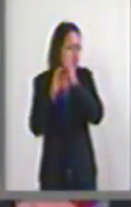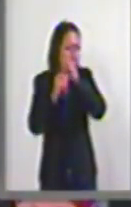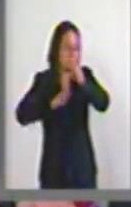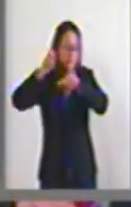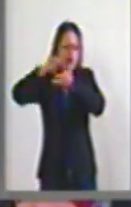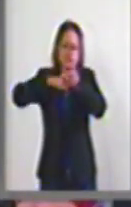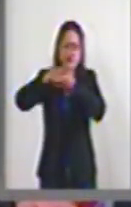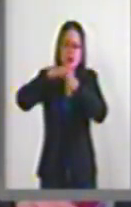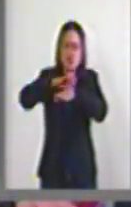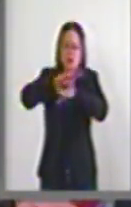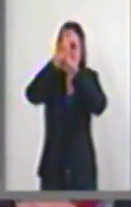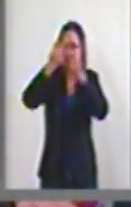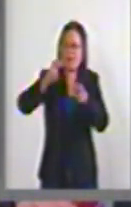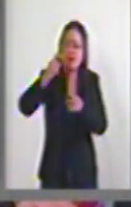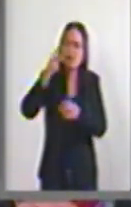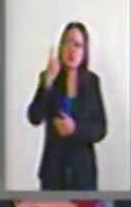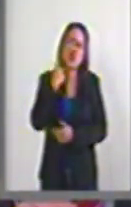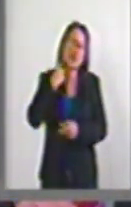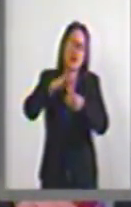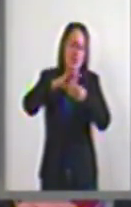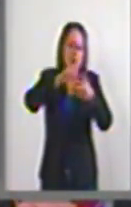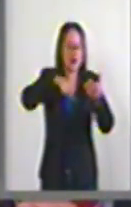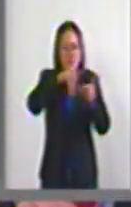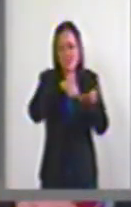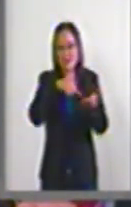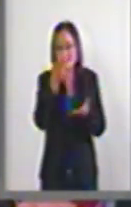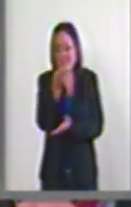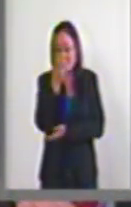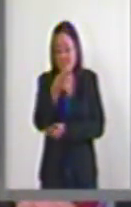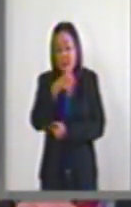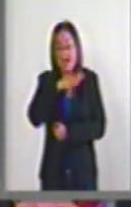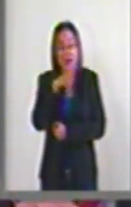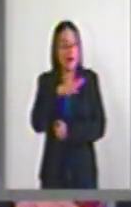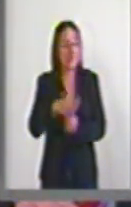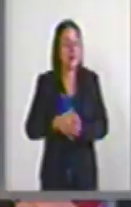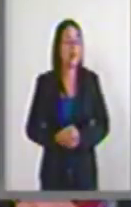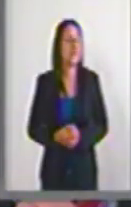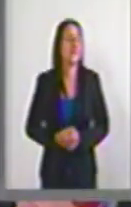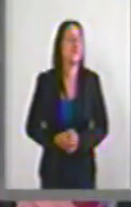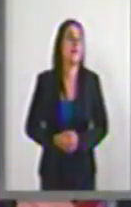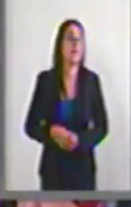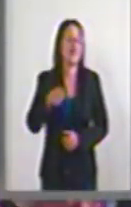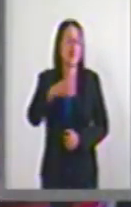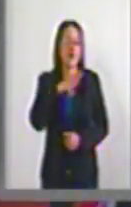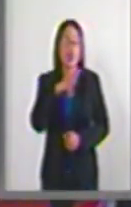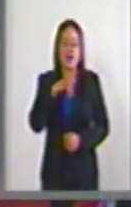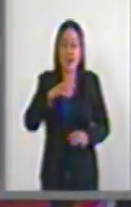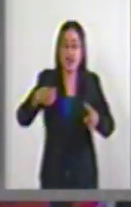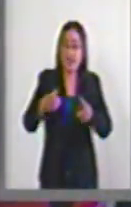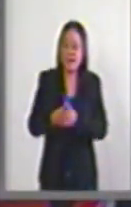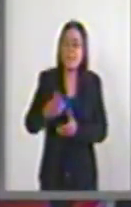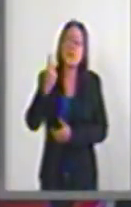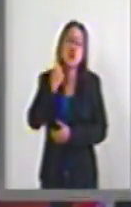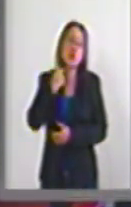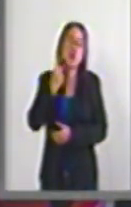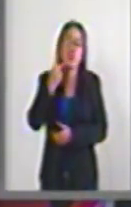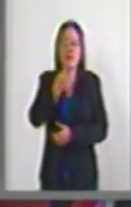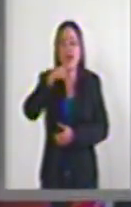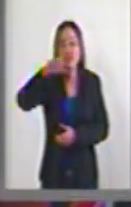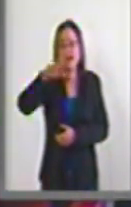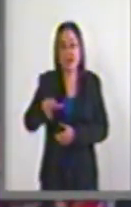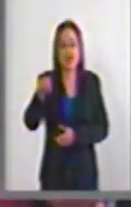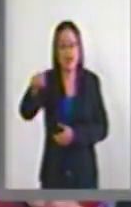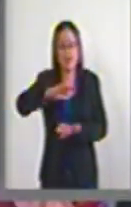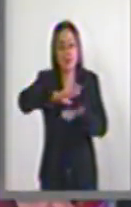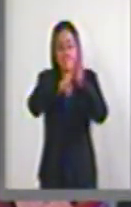materia político-electoral, dentro de los cuales se encuentran la conversión de la Procuraduría General de la